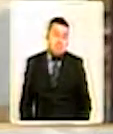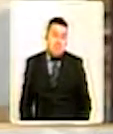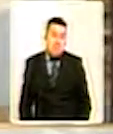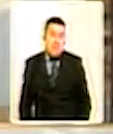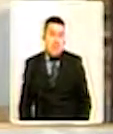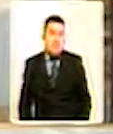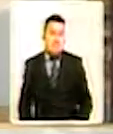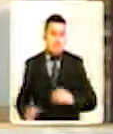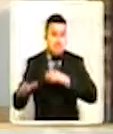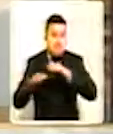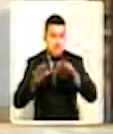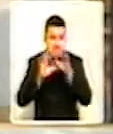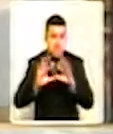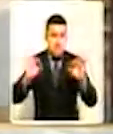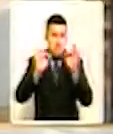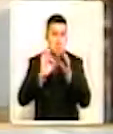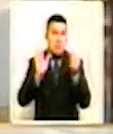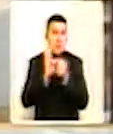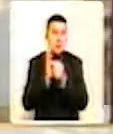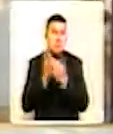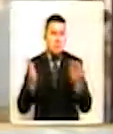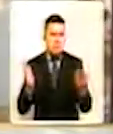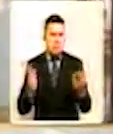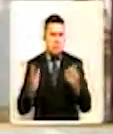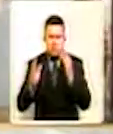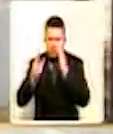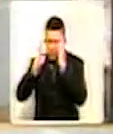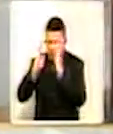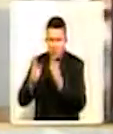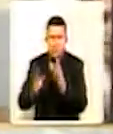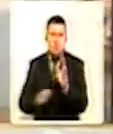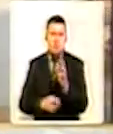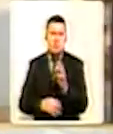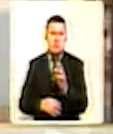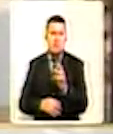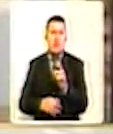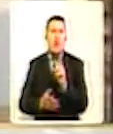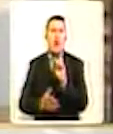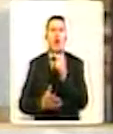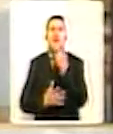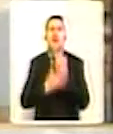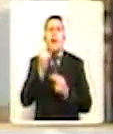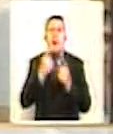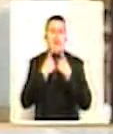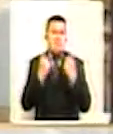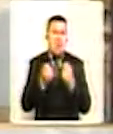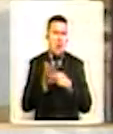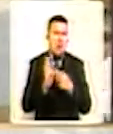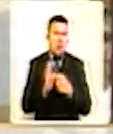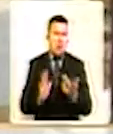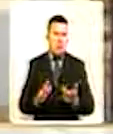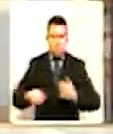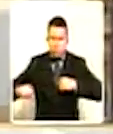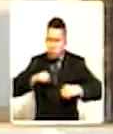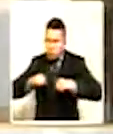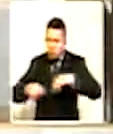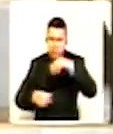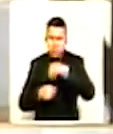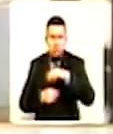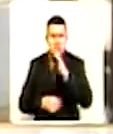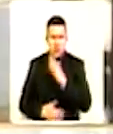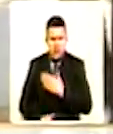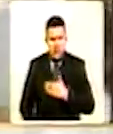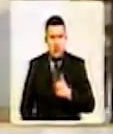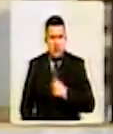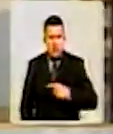Esperamos concentrar nuestras acciones fundamentalmente en ese sector donde se comete un doble pecado, donde no solo se actúa